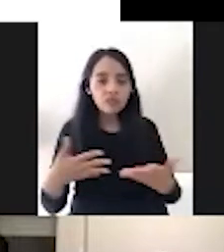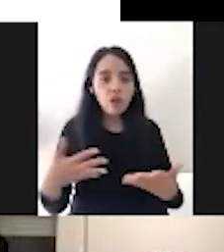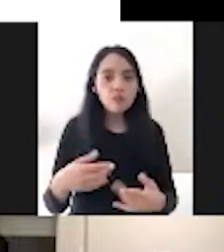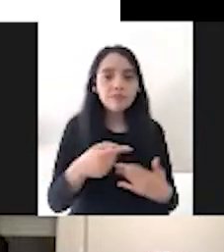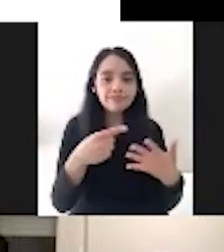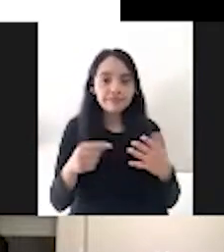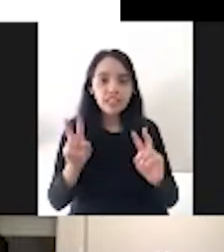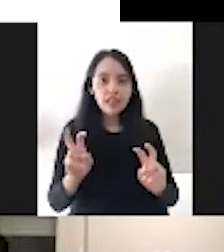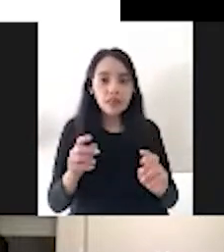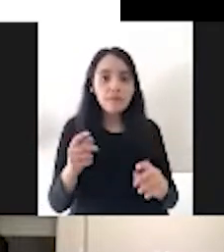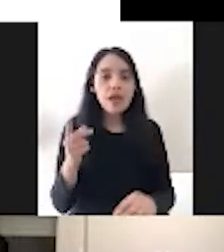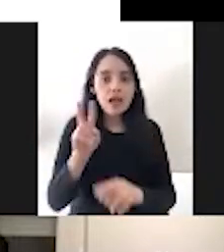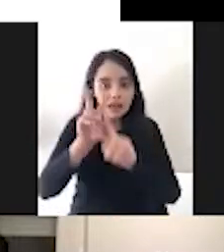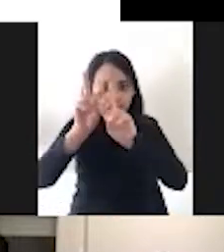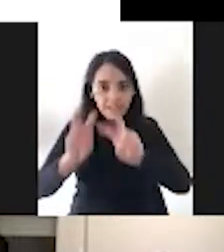indagaron en